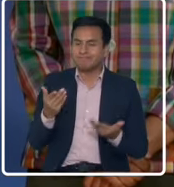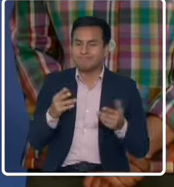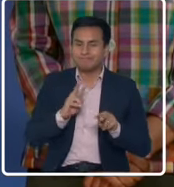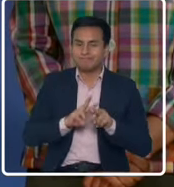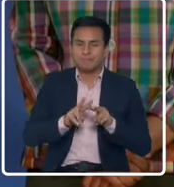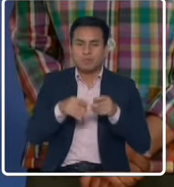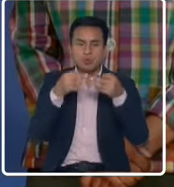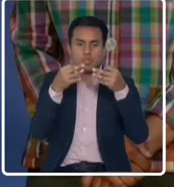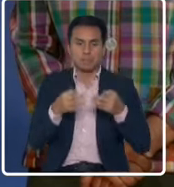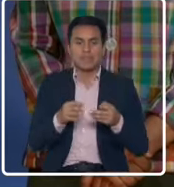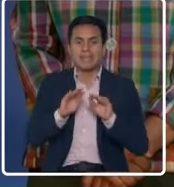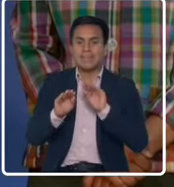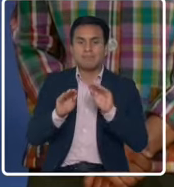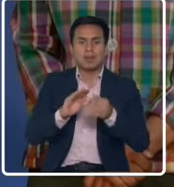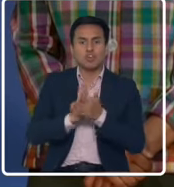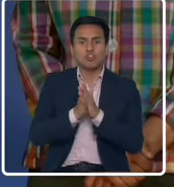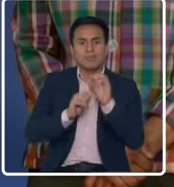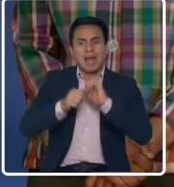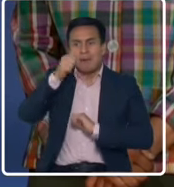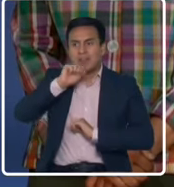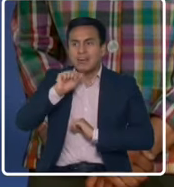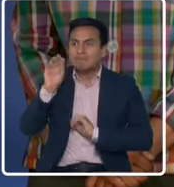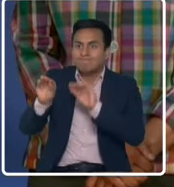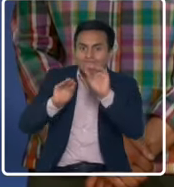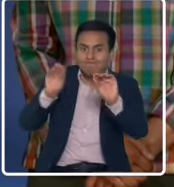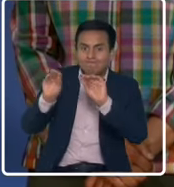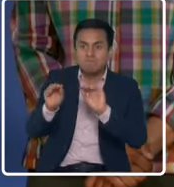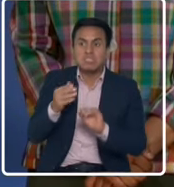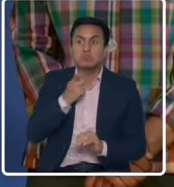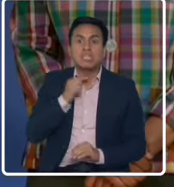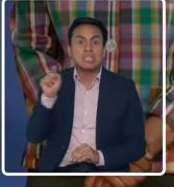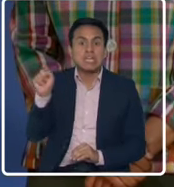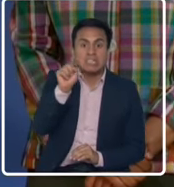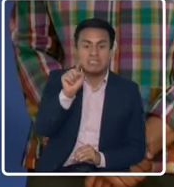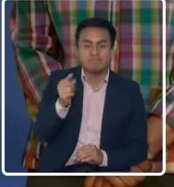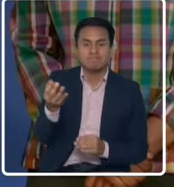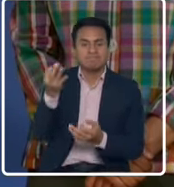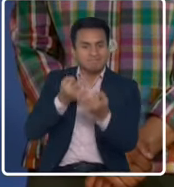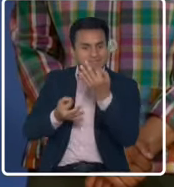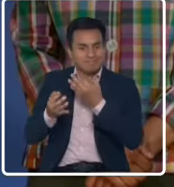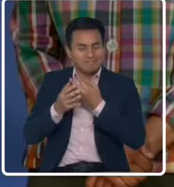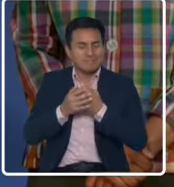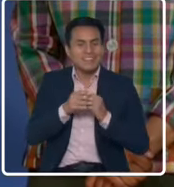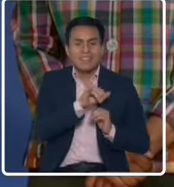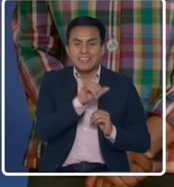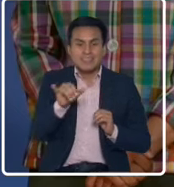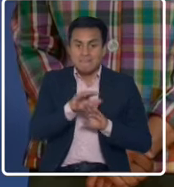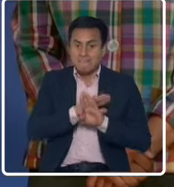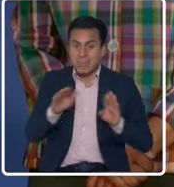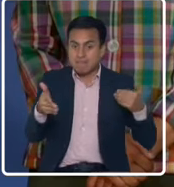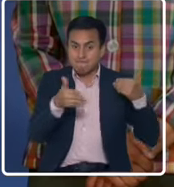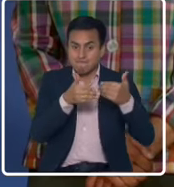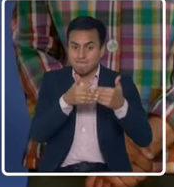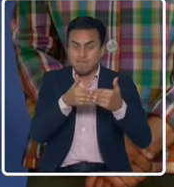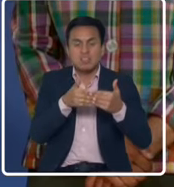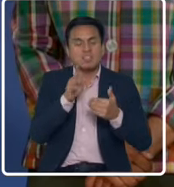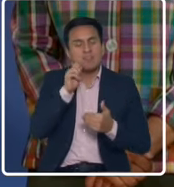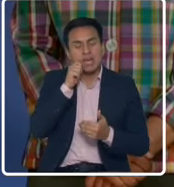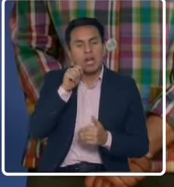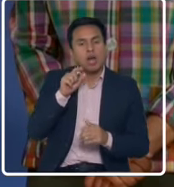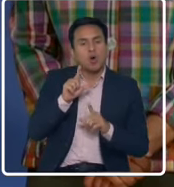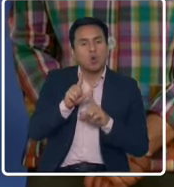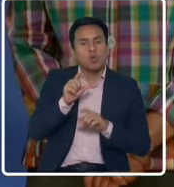va justamente a llamar a todos los privados para que puedan hacer esta manifestación de interés al final de ese proceso que va a ser en